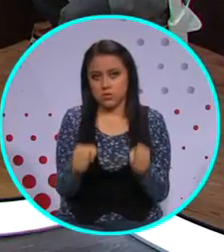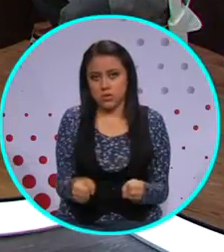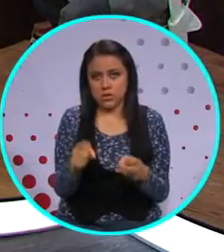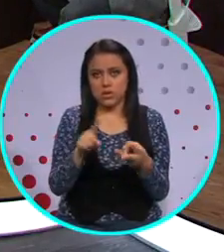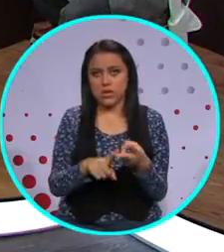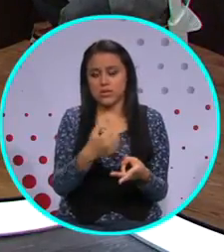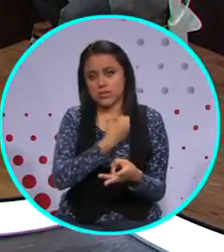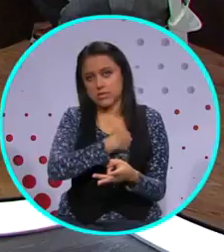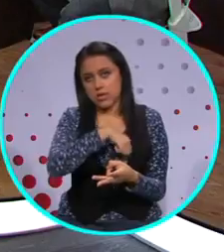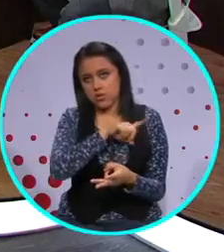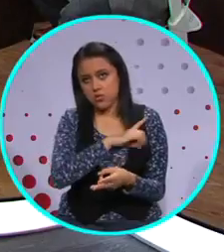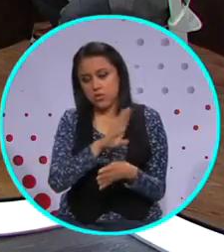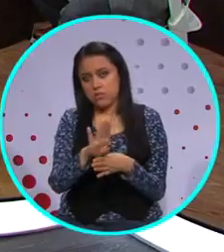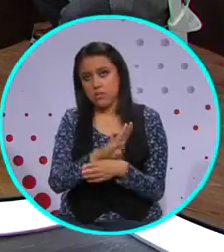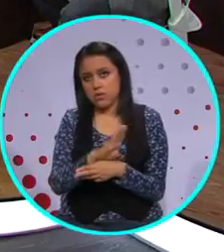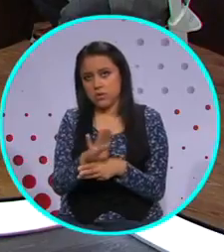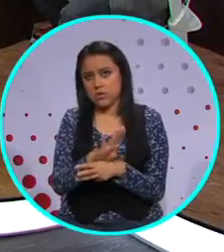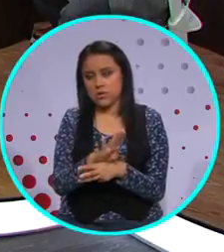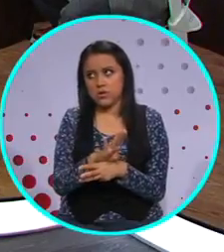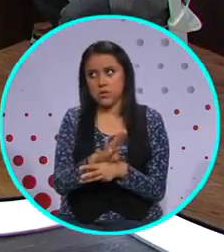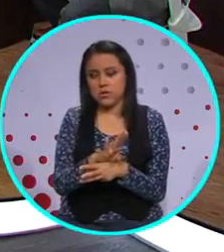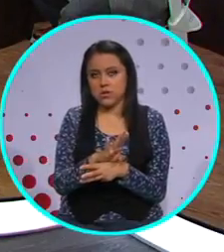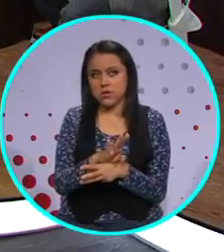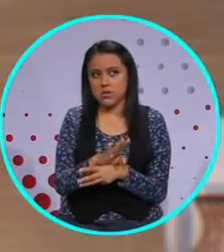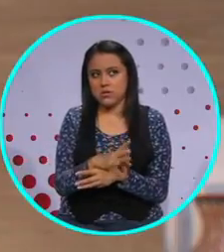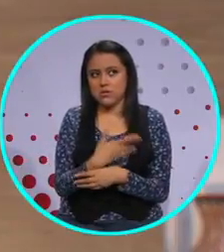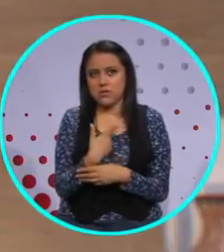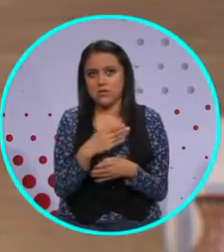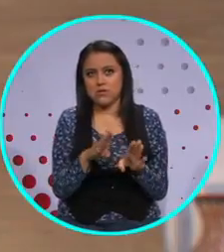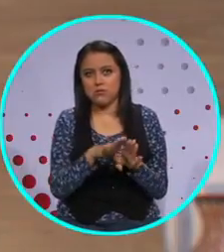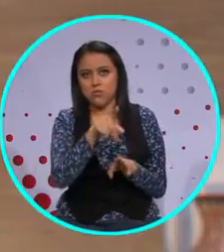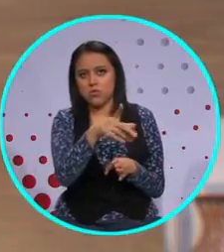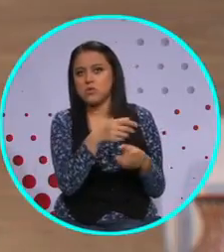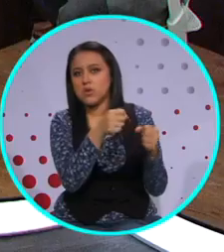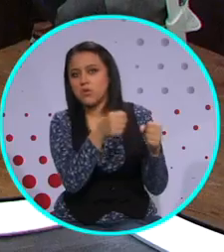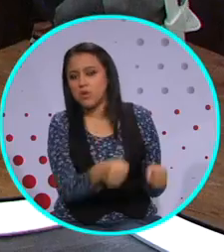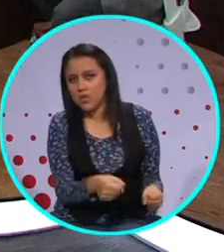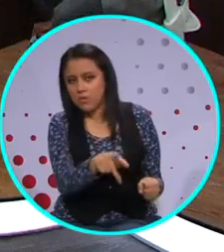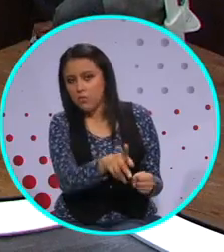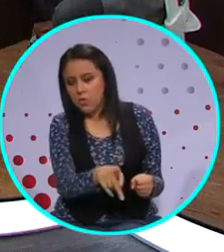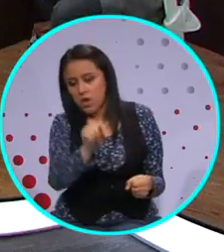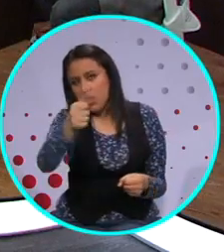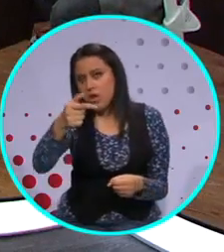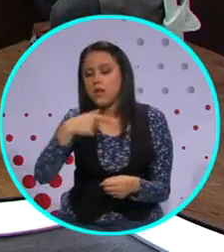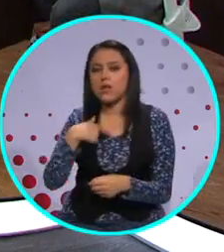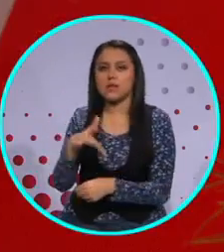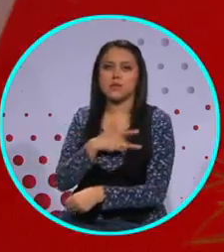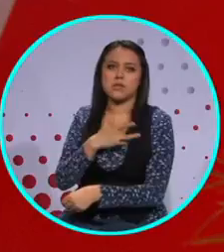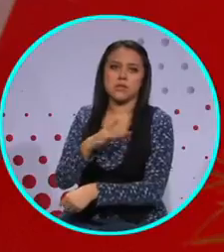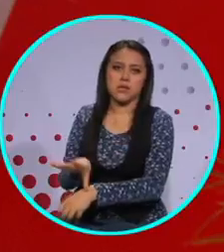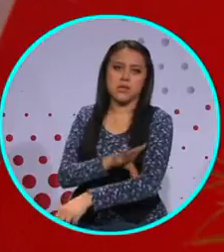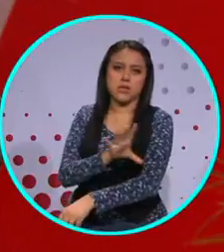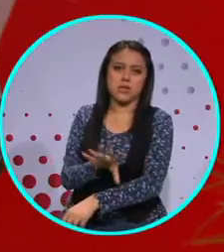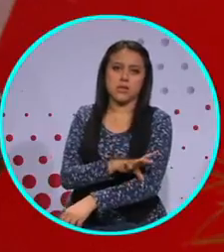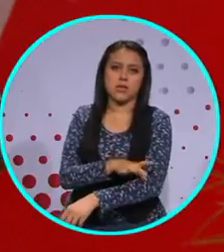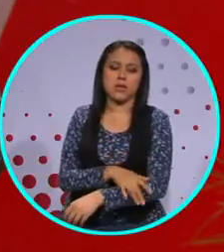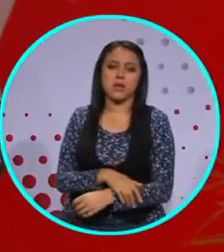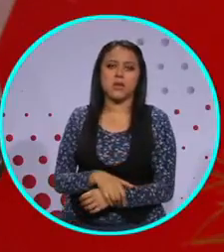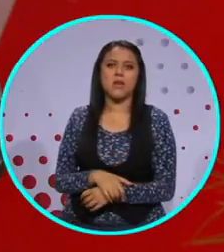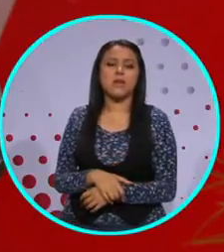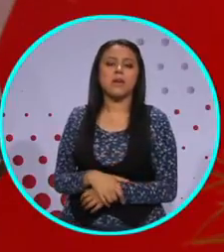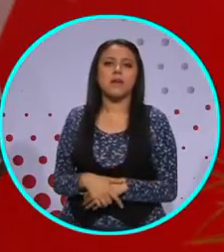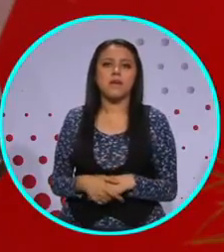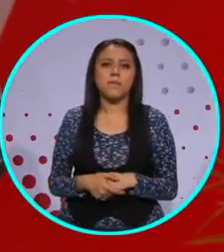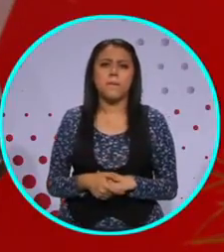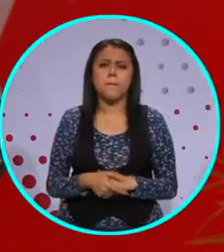bien ustedes van por una encuesta de seguridad pública y el vapor estarán bien vamos me gustaría que escuche hace rato que